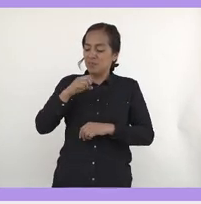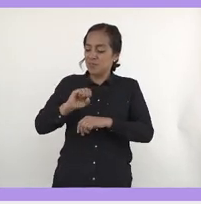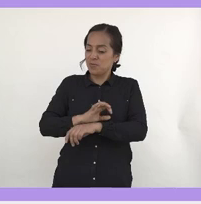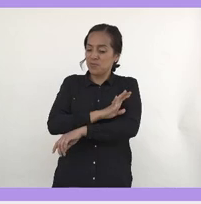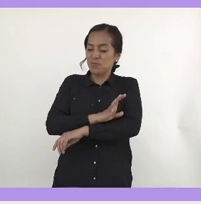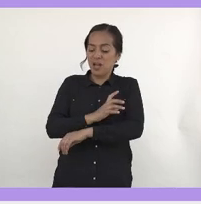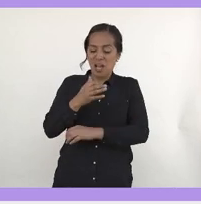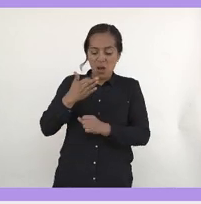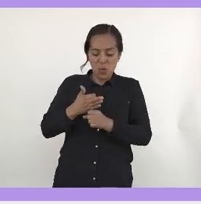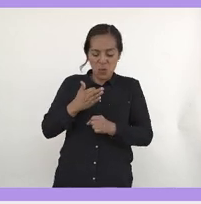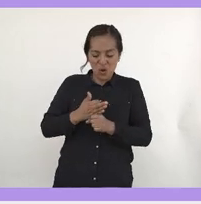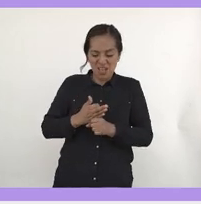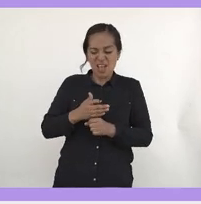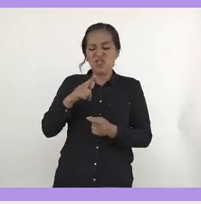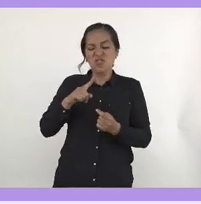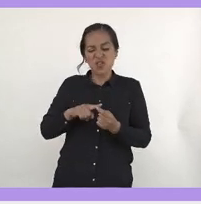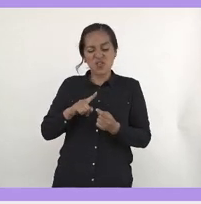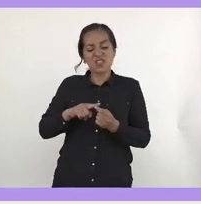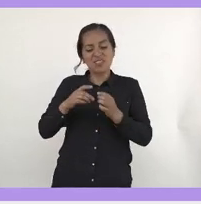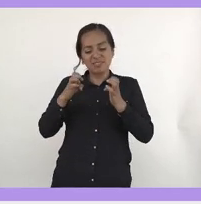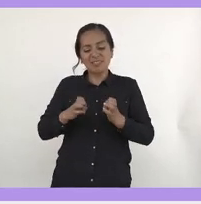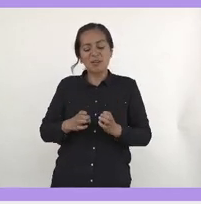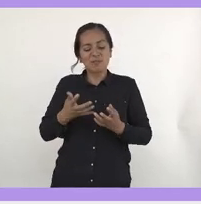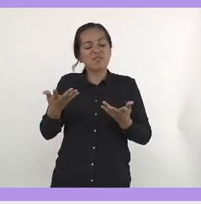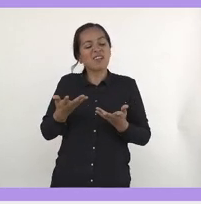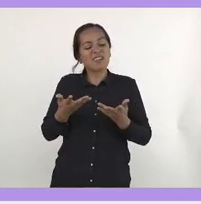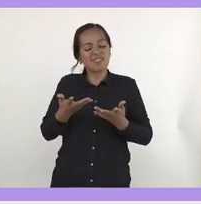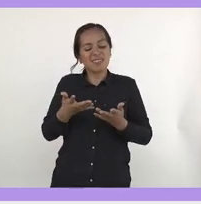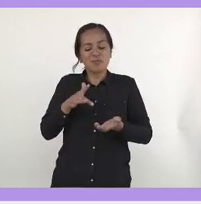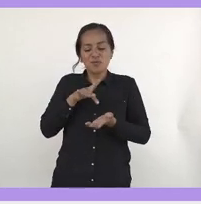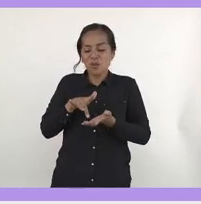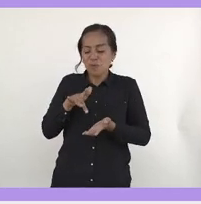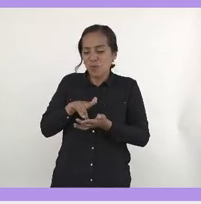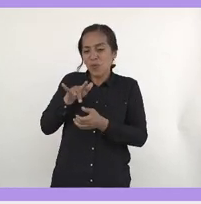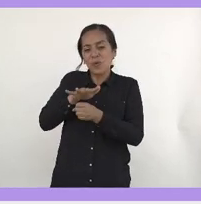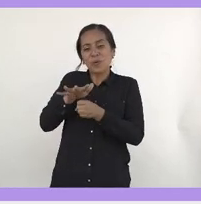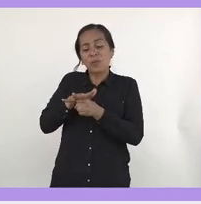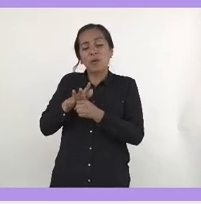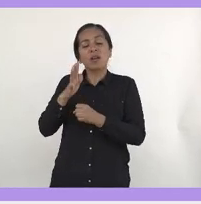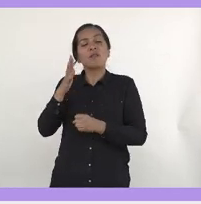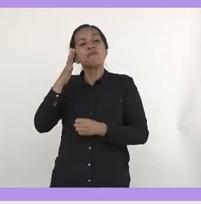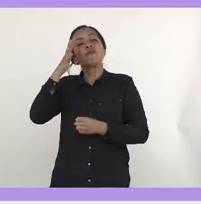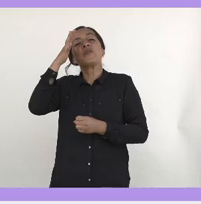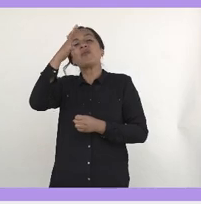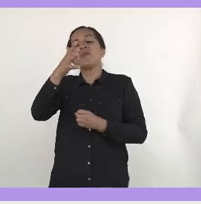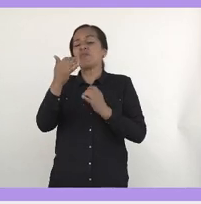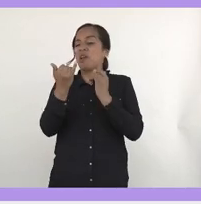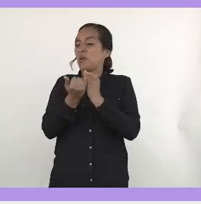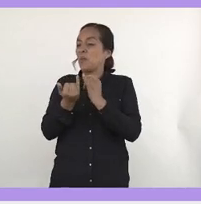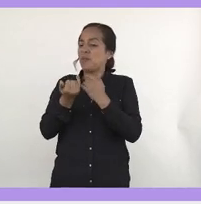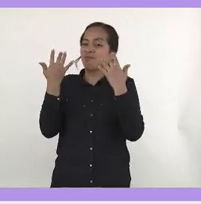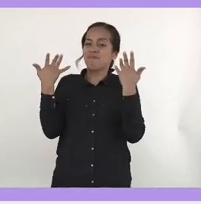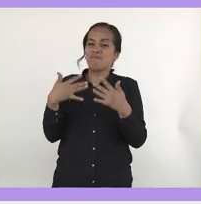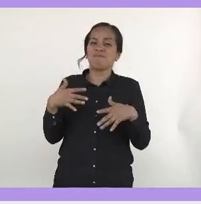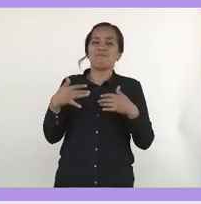y hacia dónde vamos porque la apertura y el apoyo es es muy bueno